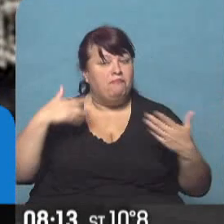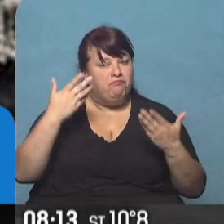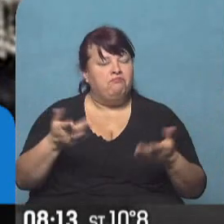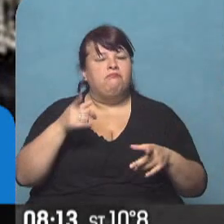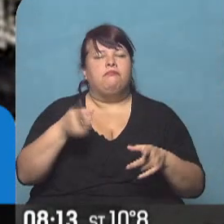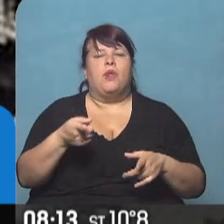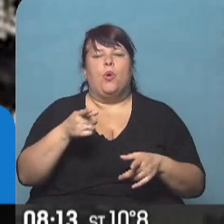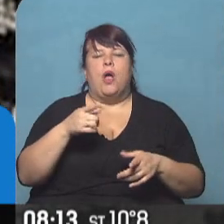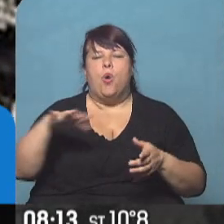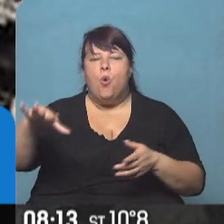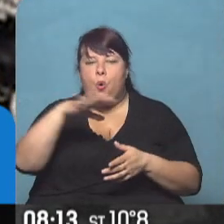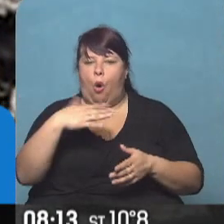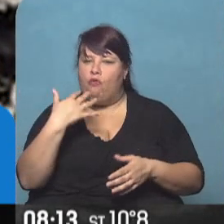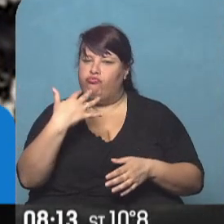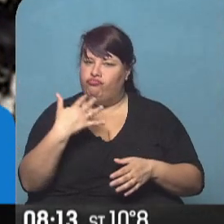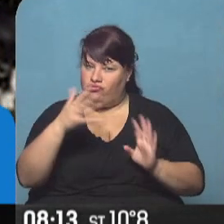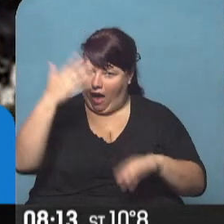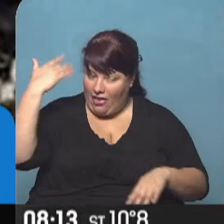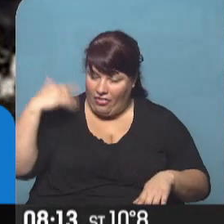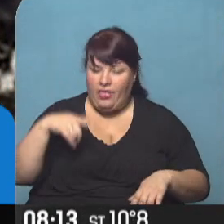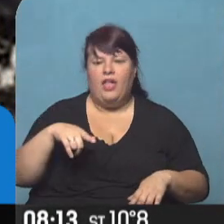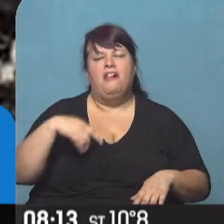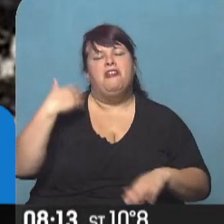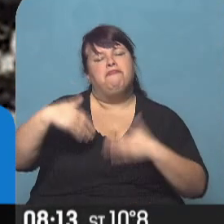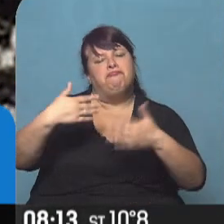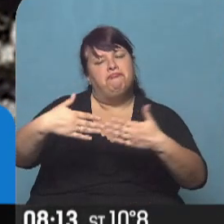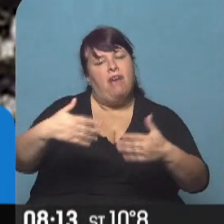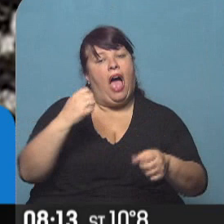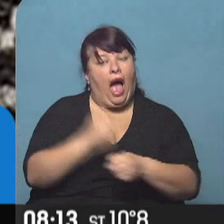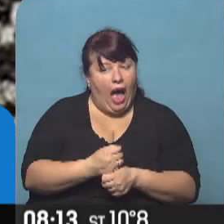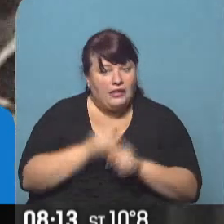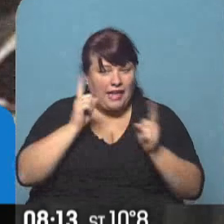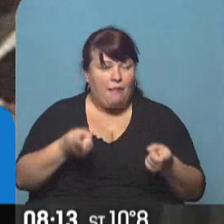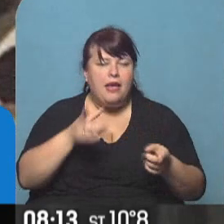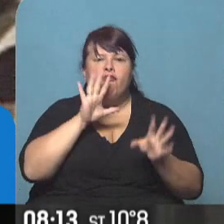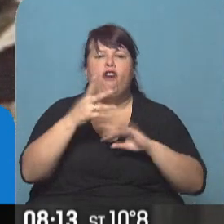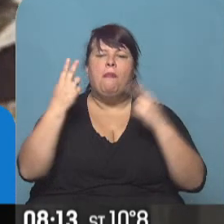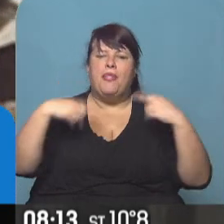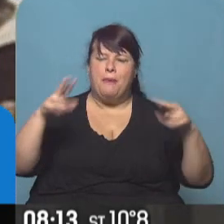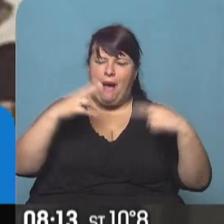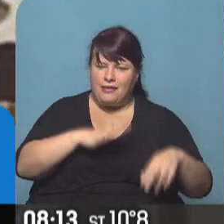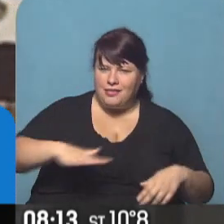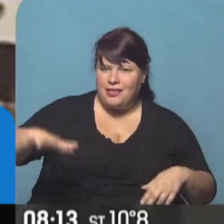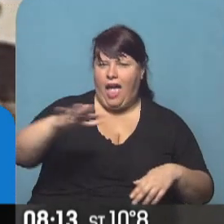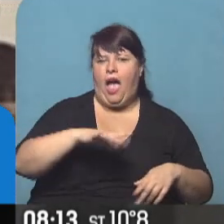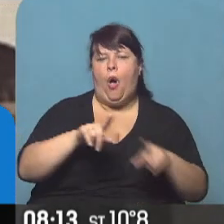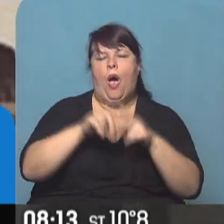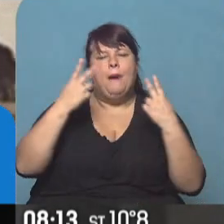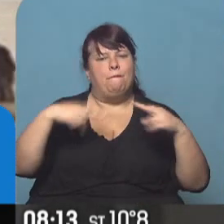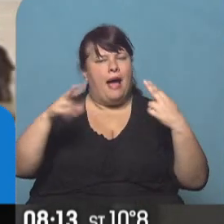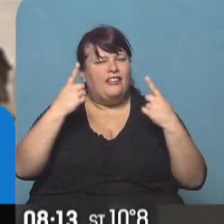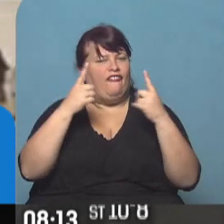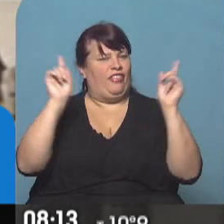ser un punto de atracción y pocos años después hasta pasó a ser un paseo, ¿no? Paseo de un